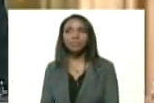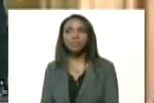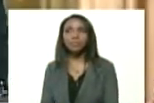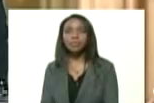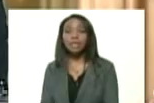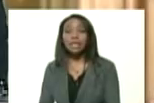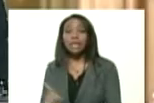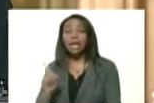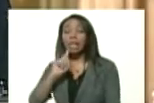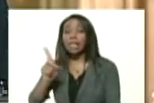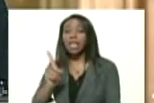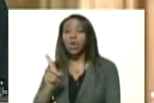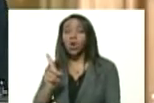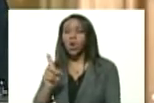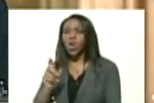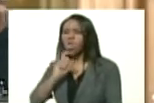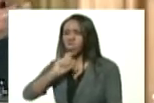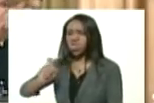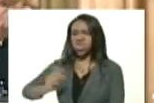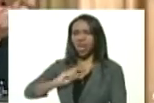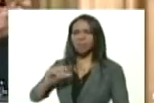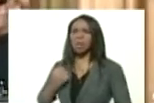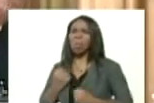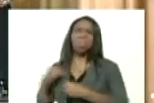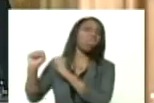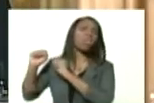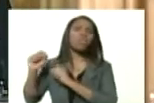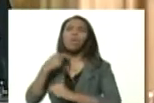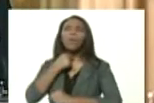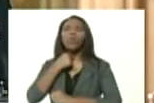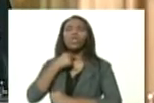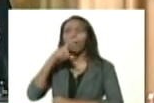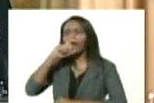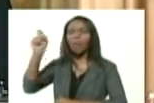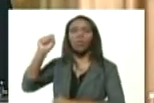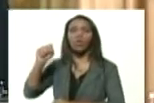él dijo que él me detestaba bueno no me importa que me des este